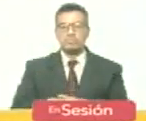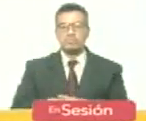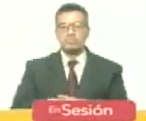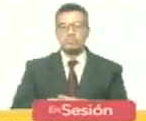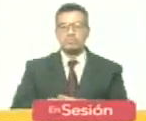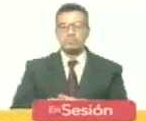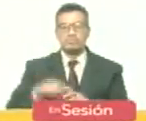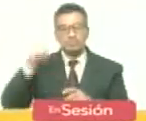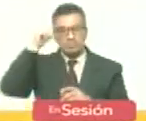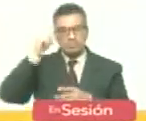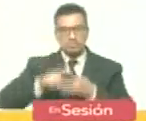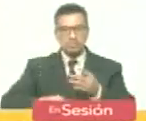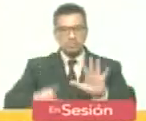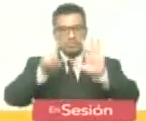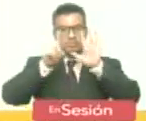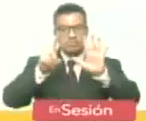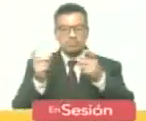Y el día 6 de agosto...